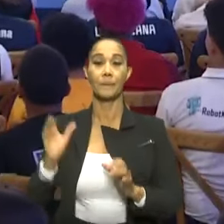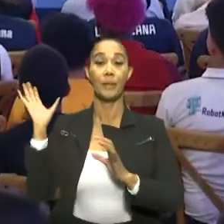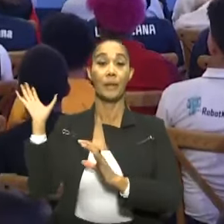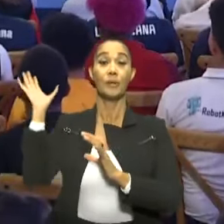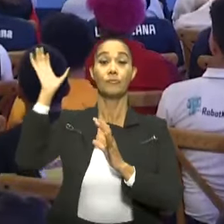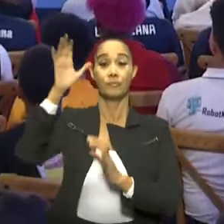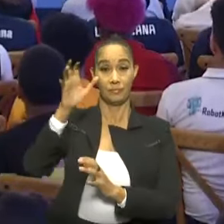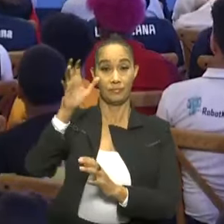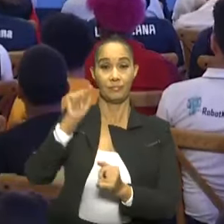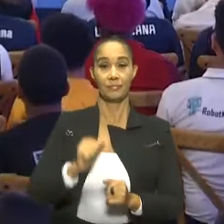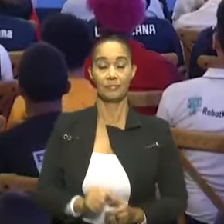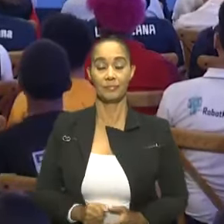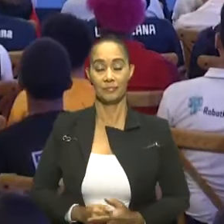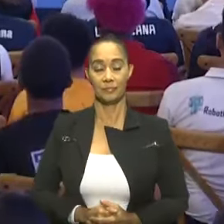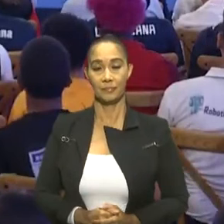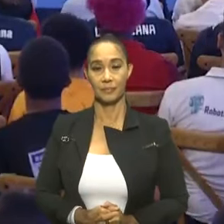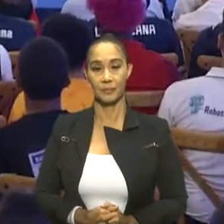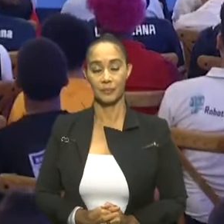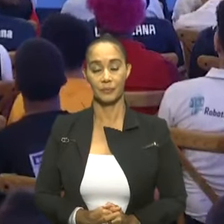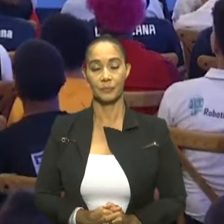Canchas,